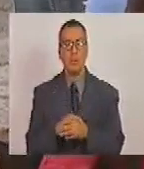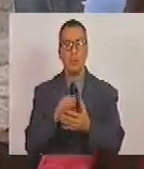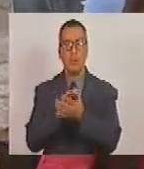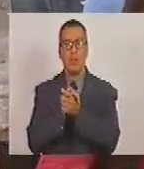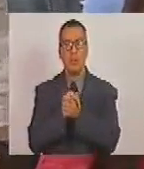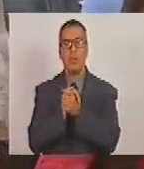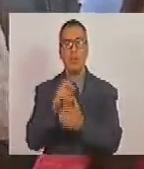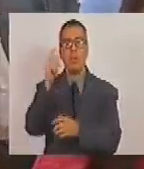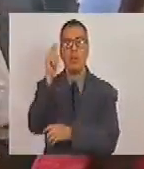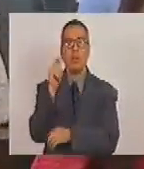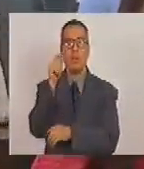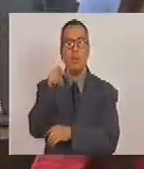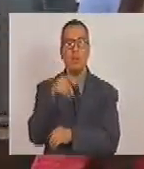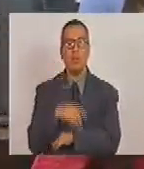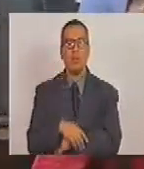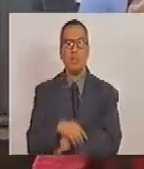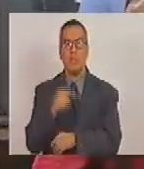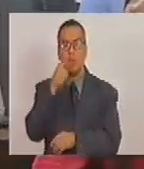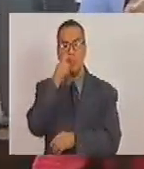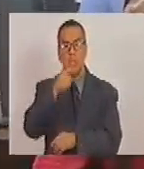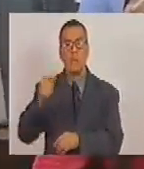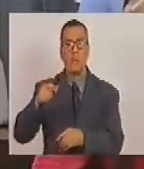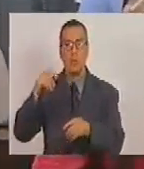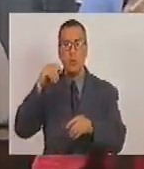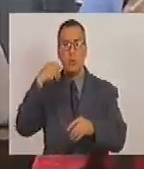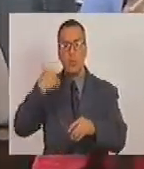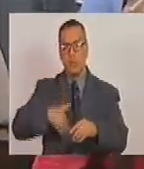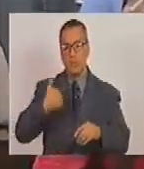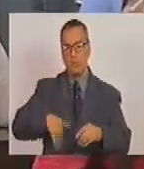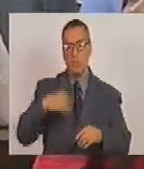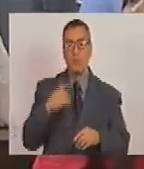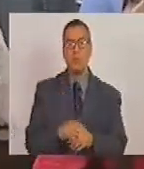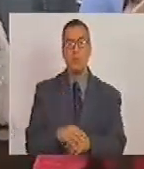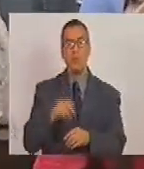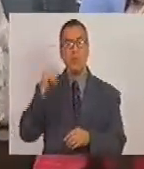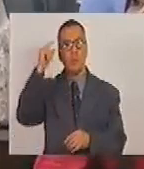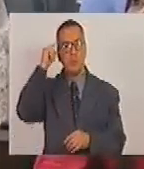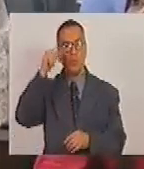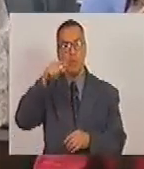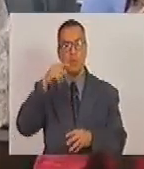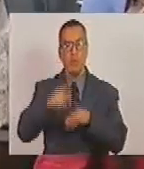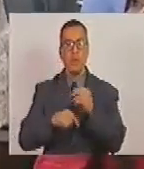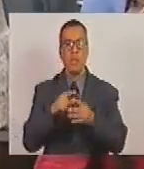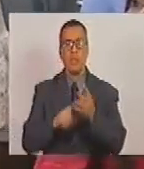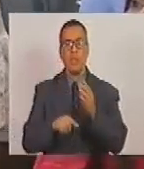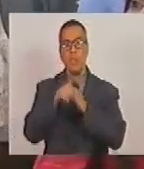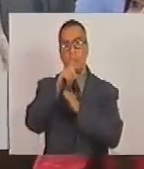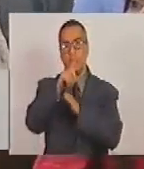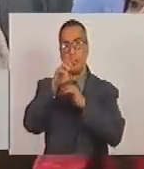amistad parlamentaria con el pueblo de Argentina. Hoy se cumplieron